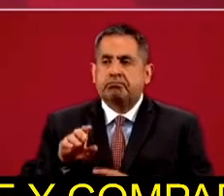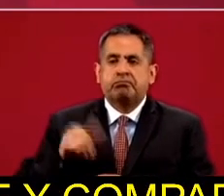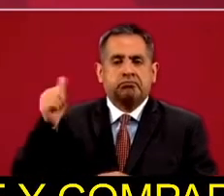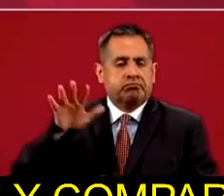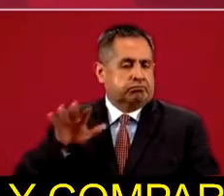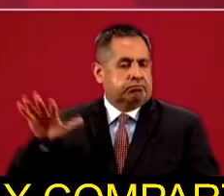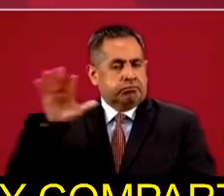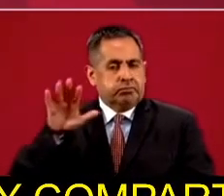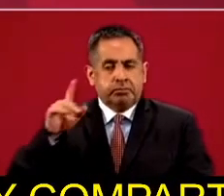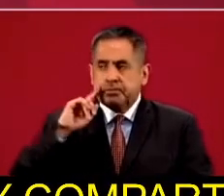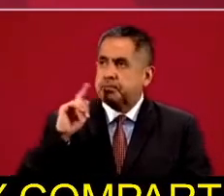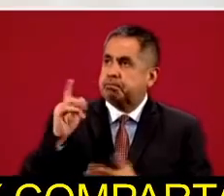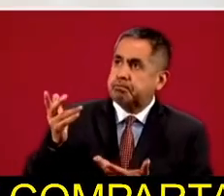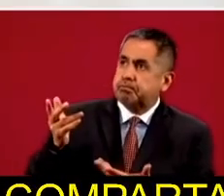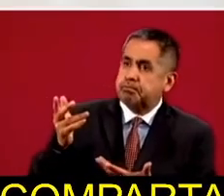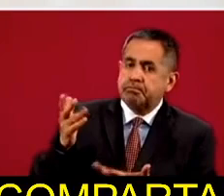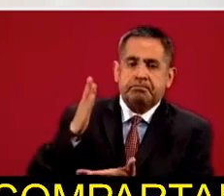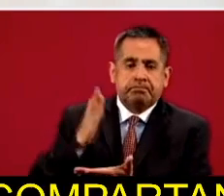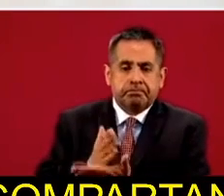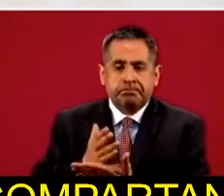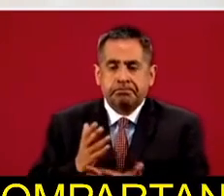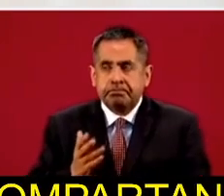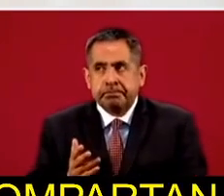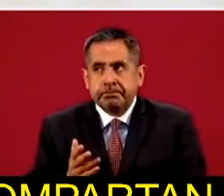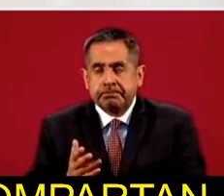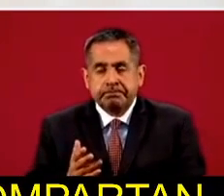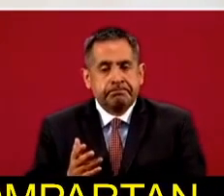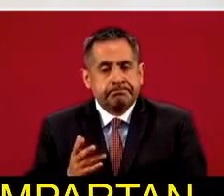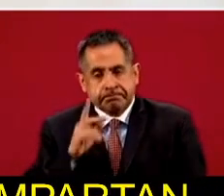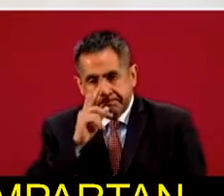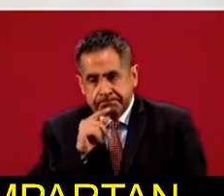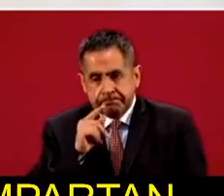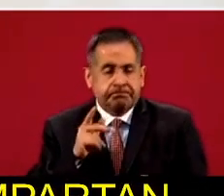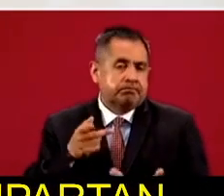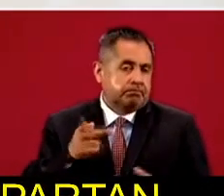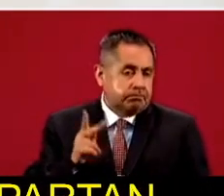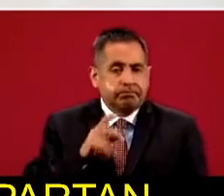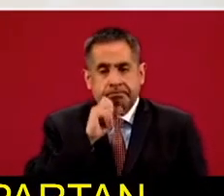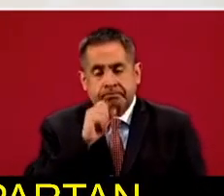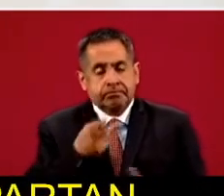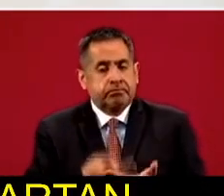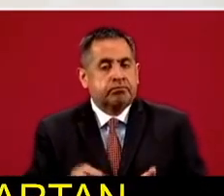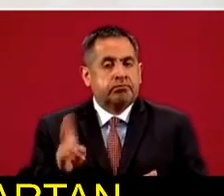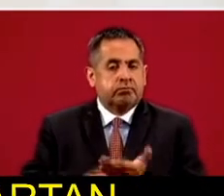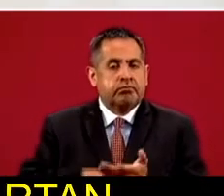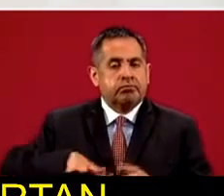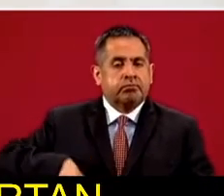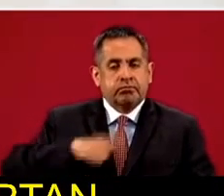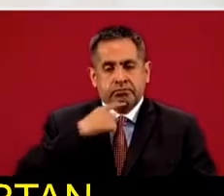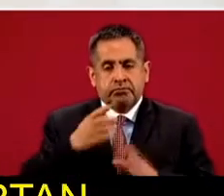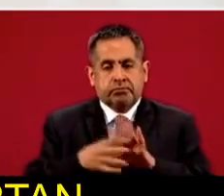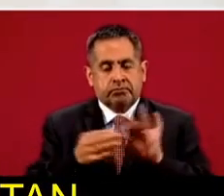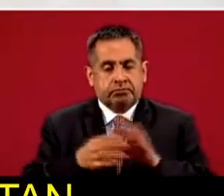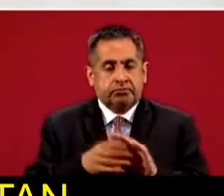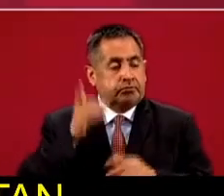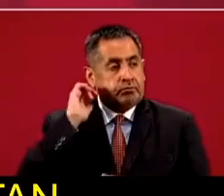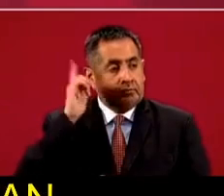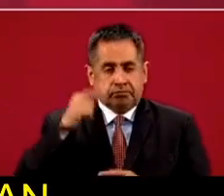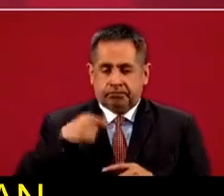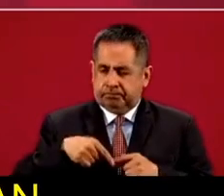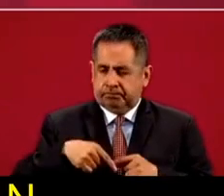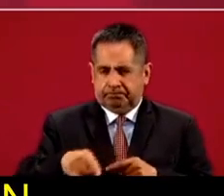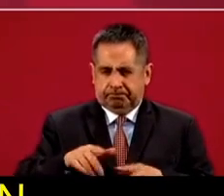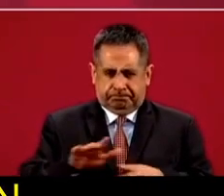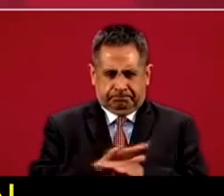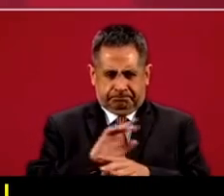Oriente, pues pararon eso. Pero además sufrimos, lo ya mencionado, que espero que ese camino